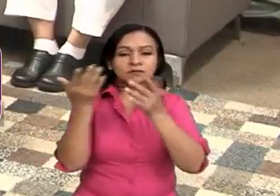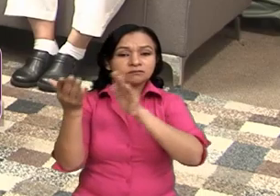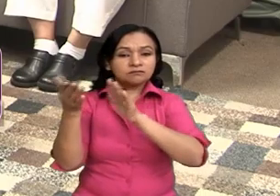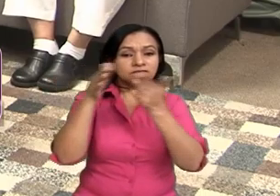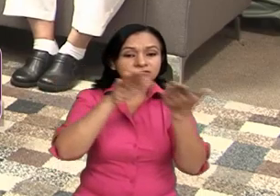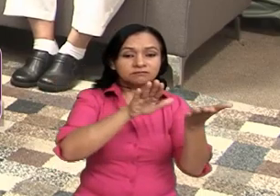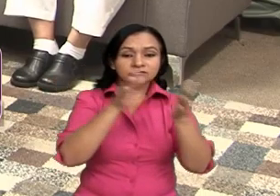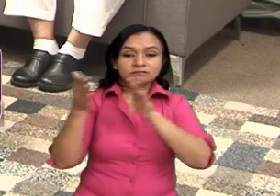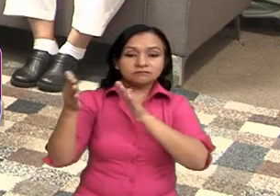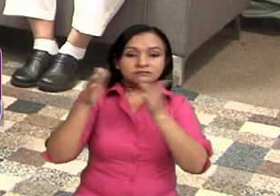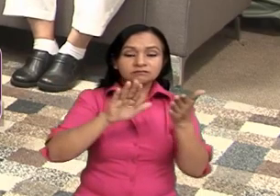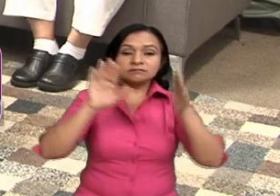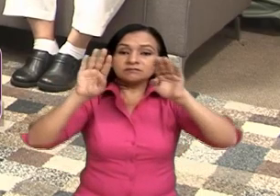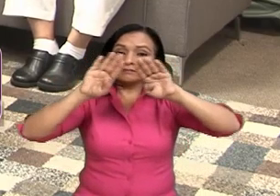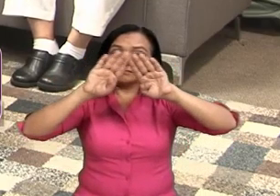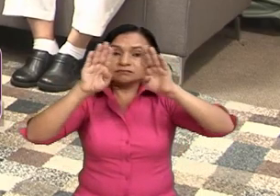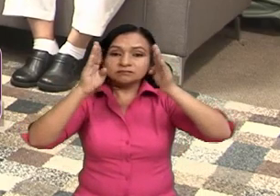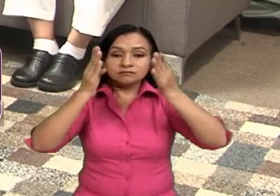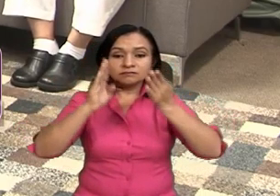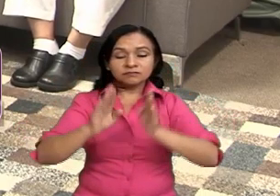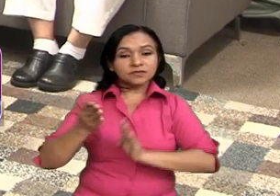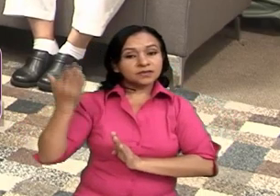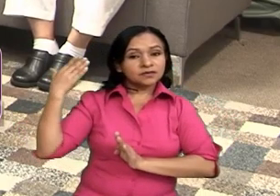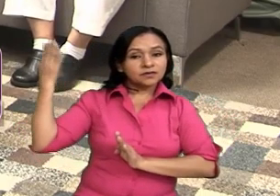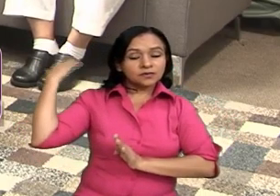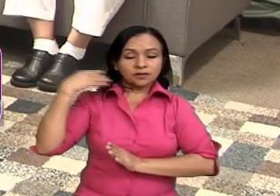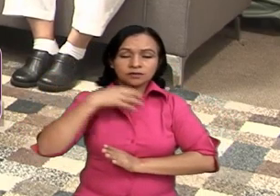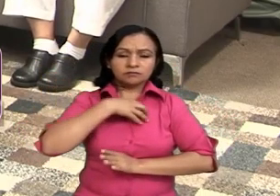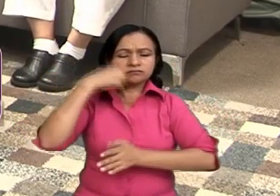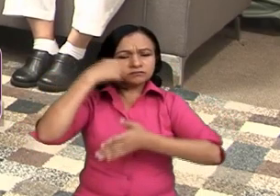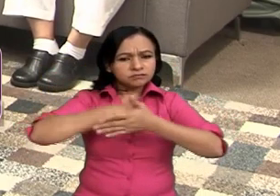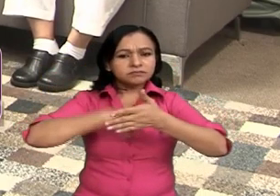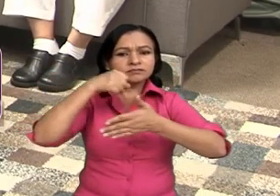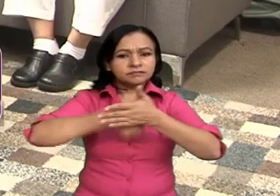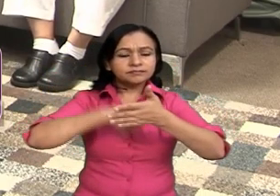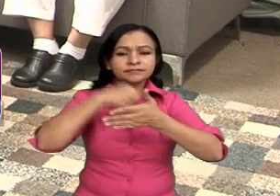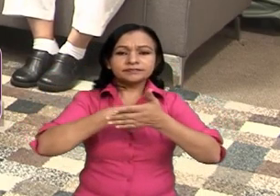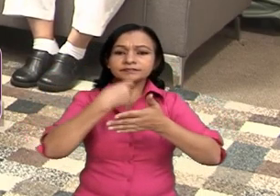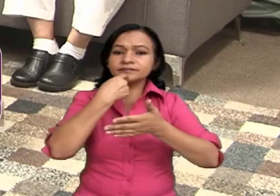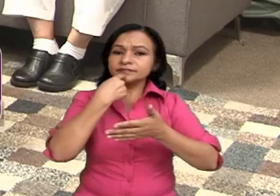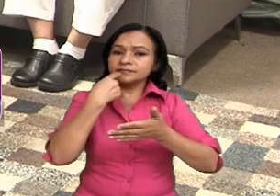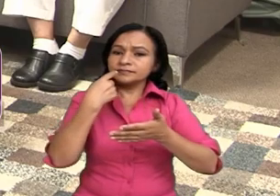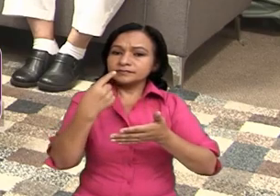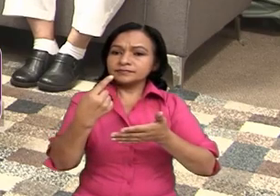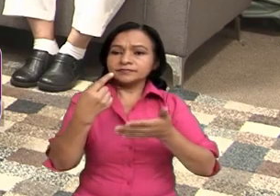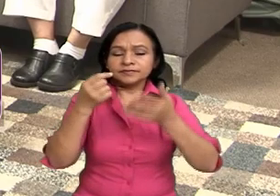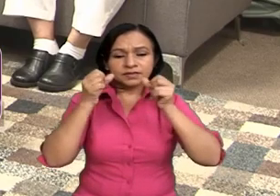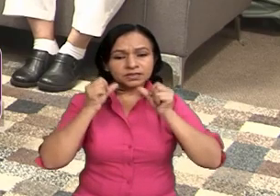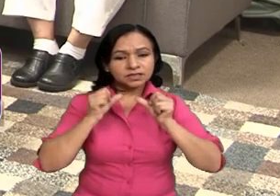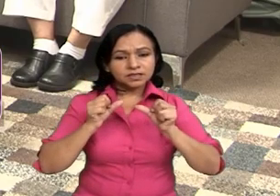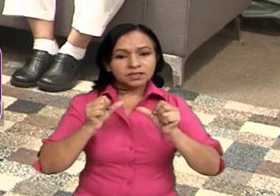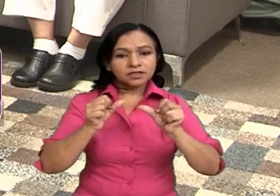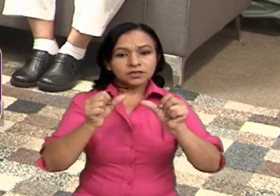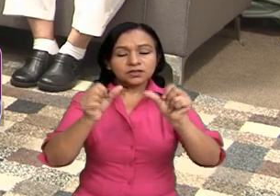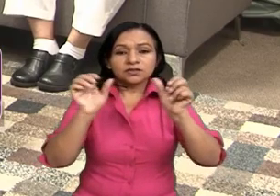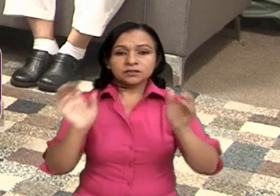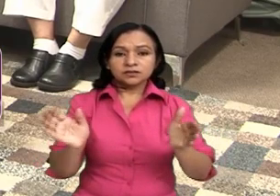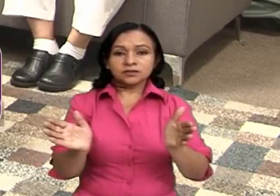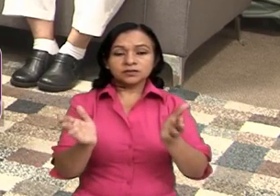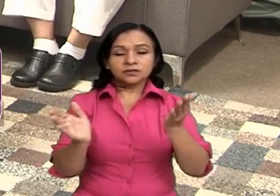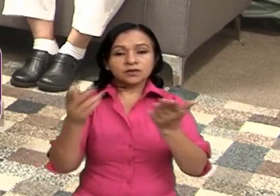caídas. Entonces, eso a nosotros nos da la fortaleza y nos dice que sigamos impulsando